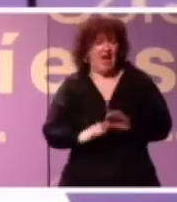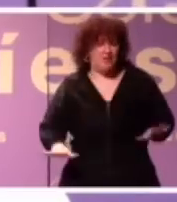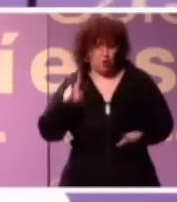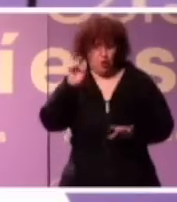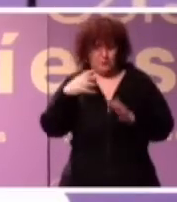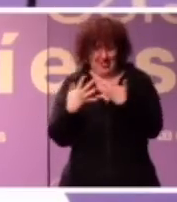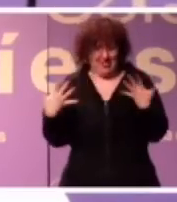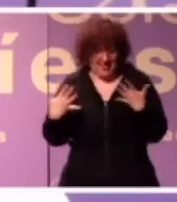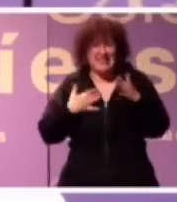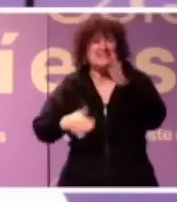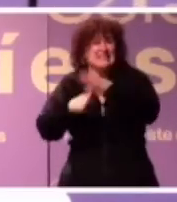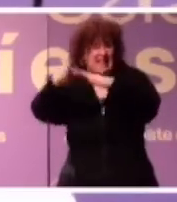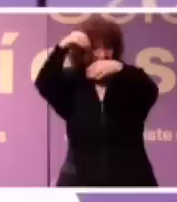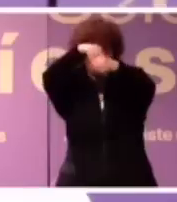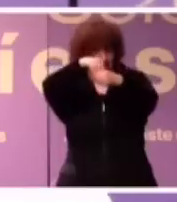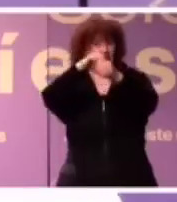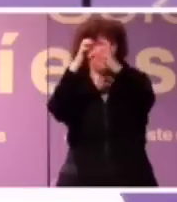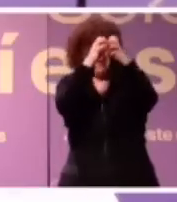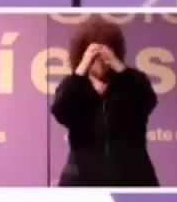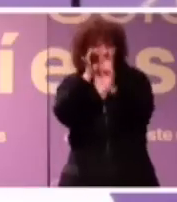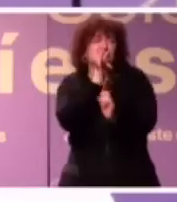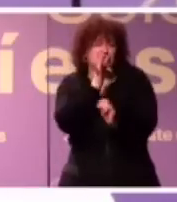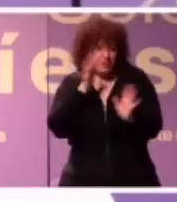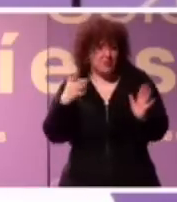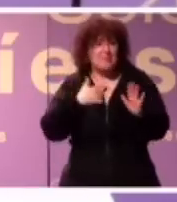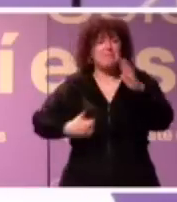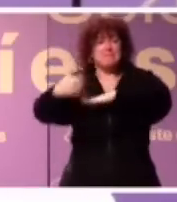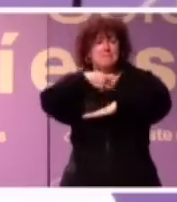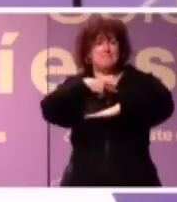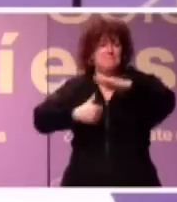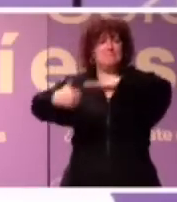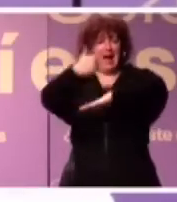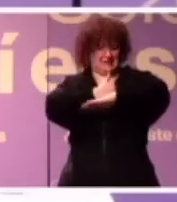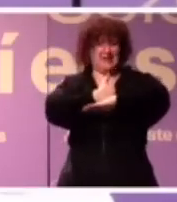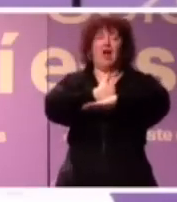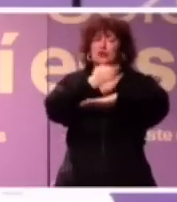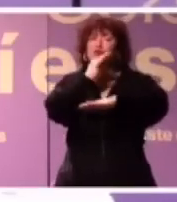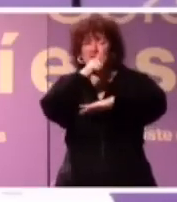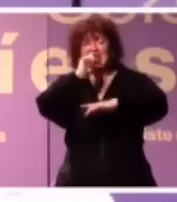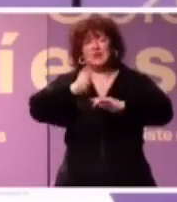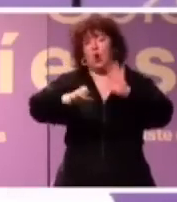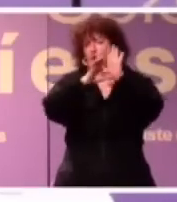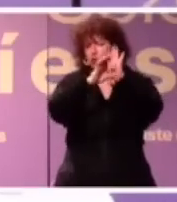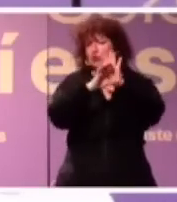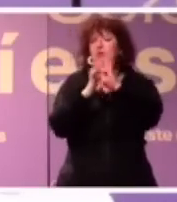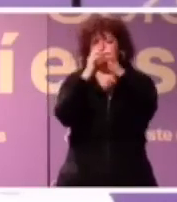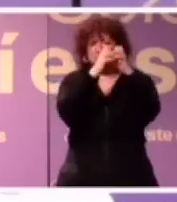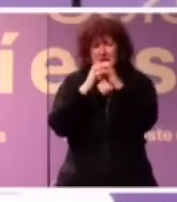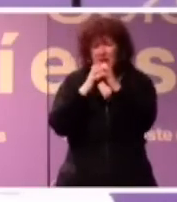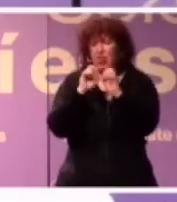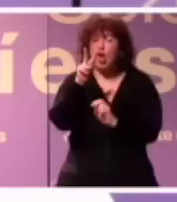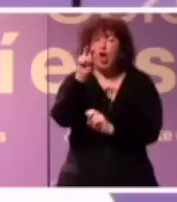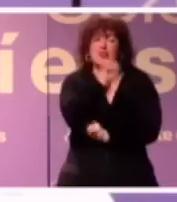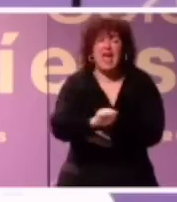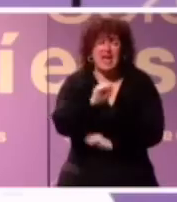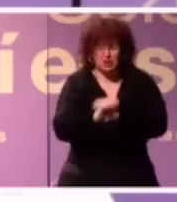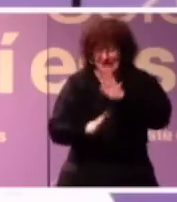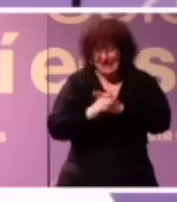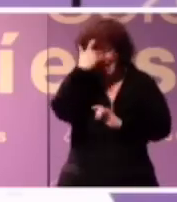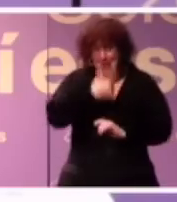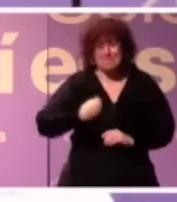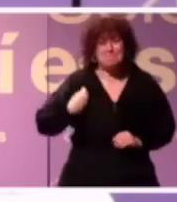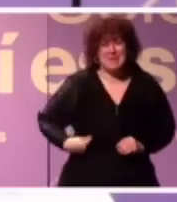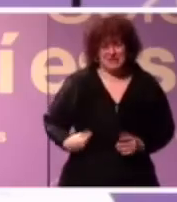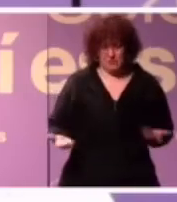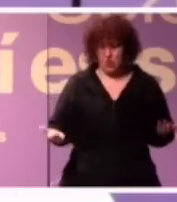de 2010 que sigue con algún magistrado está sentado encima en el tribunal constitucional desde hace 12 años es que es